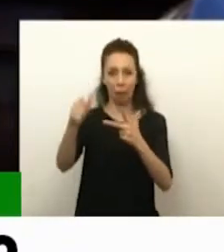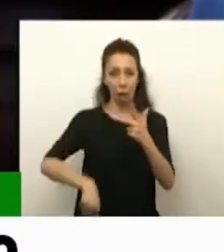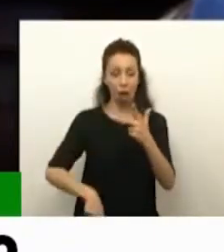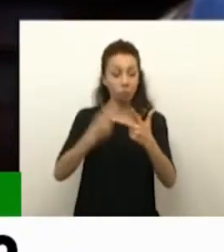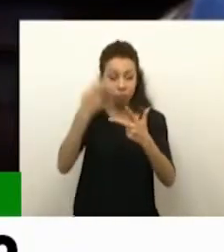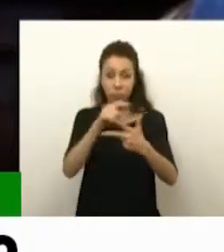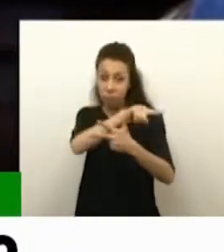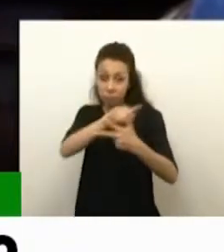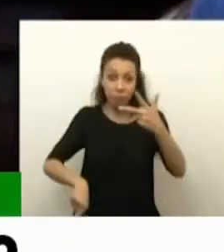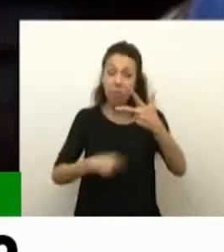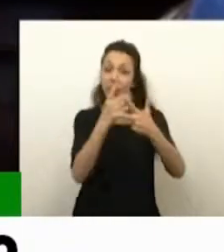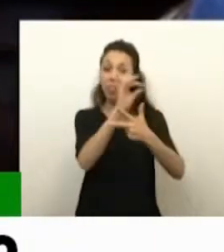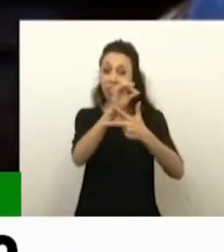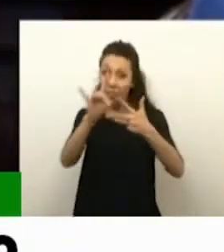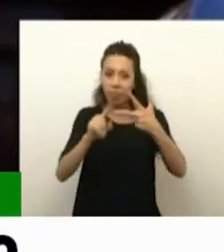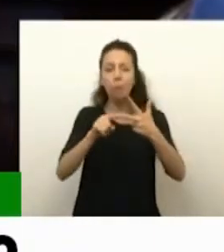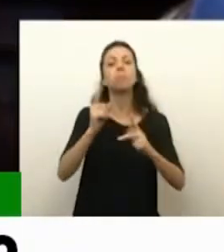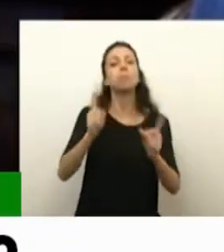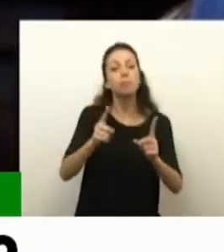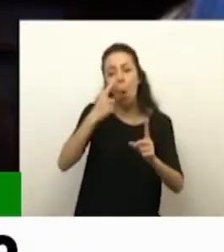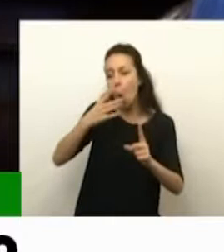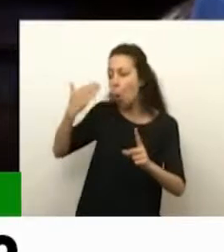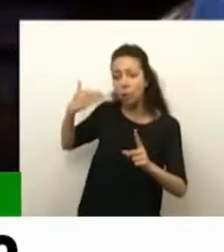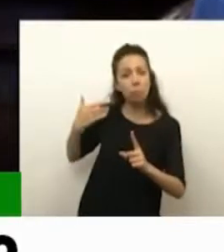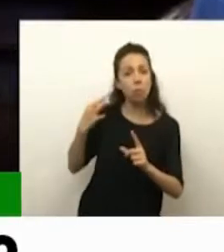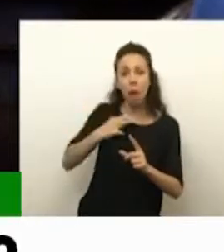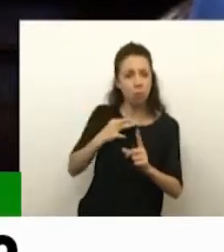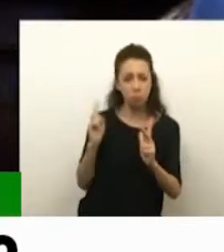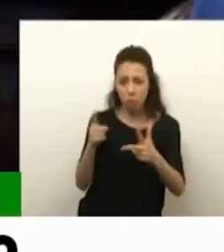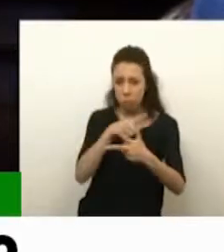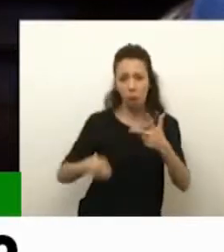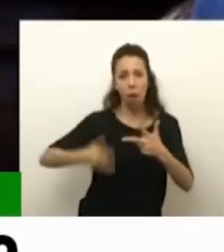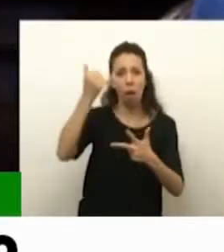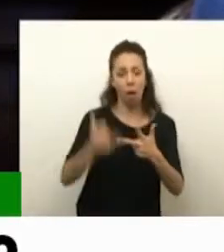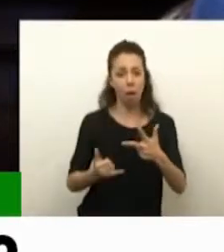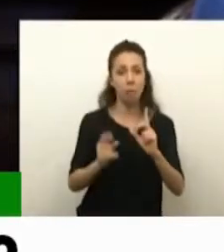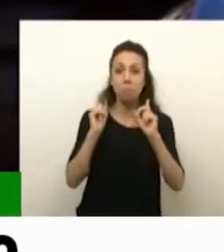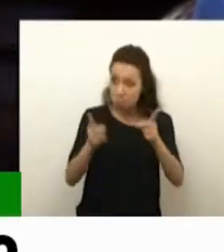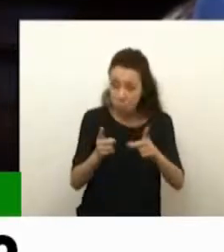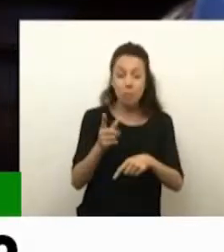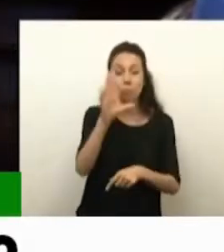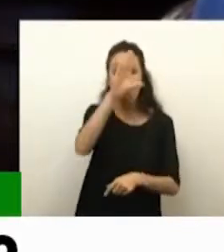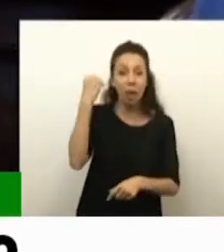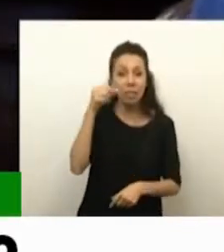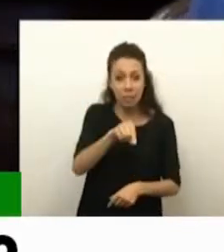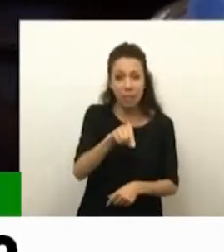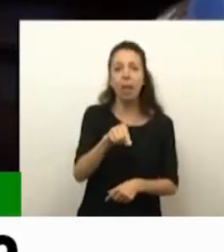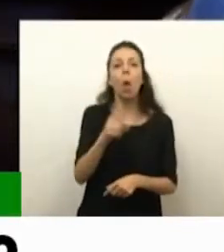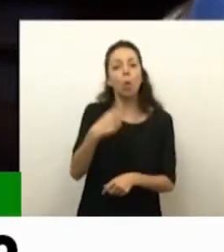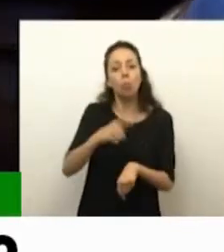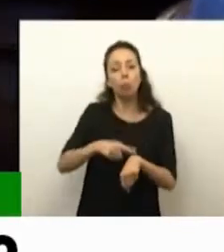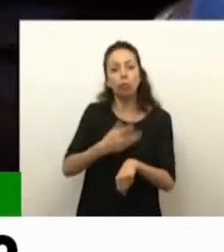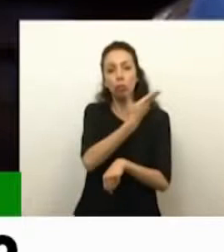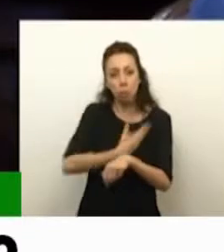fue la marca registrada de los últimos años, de la última etapa del gobierno de la senadora Cristina Fernández de Kirchner cuando fue presidenta.